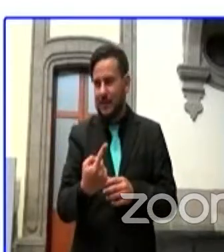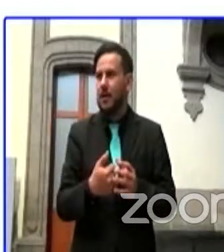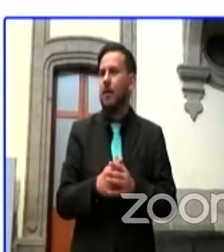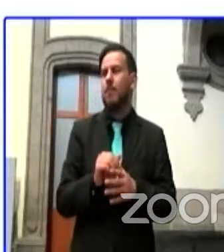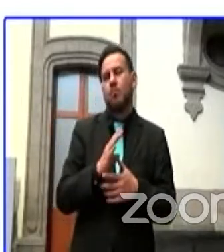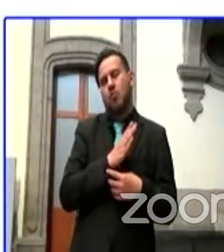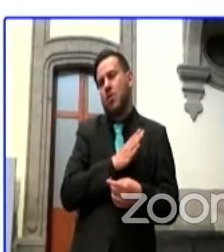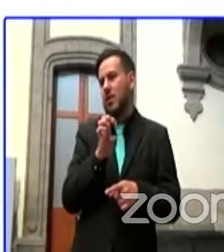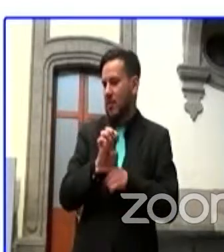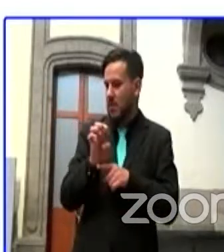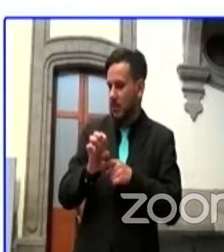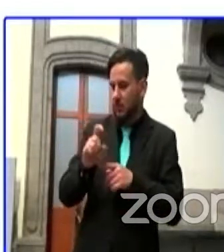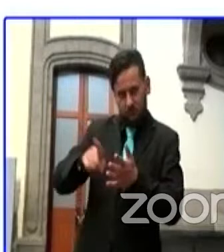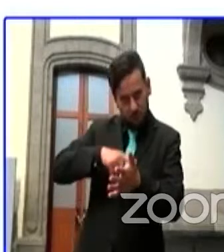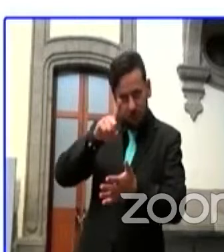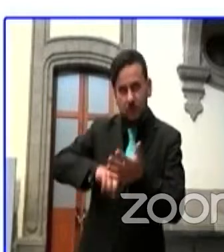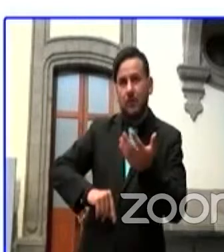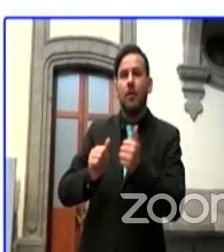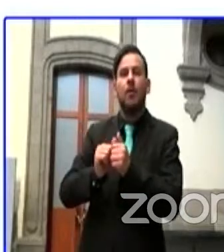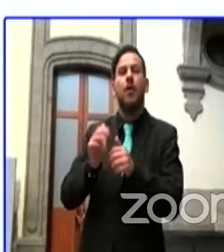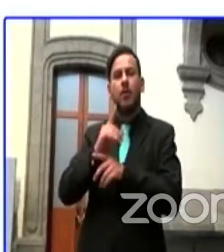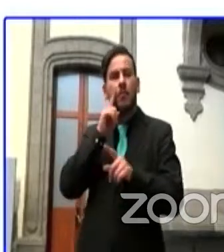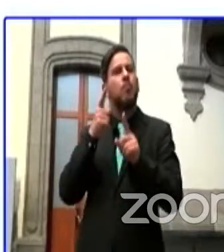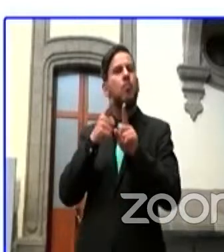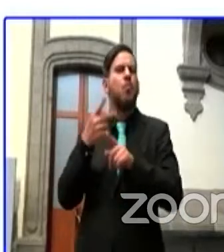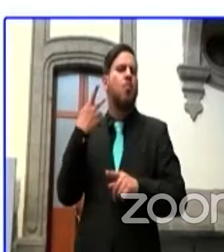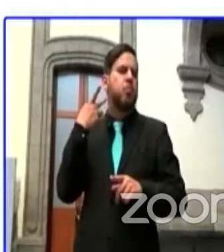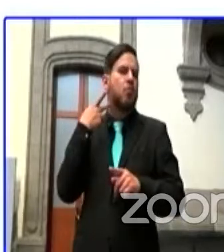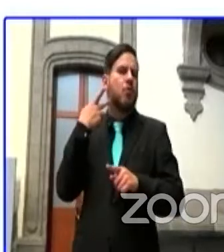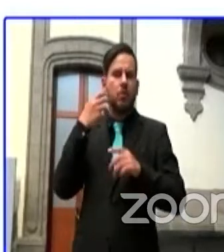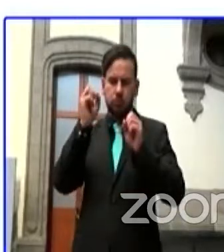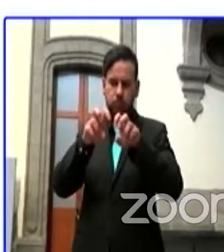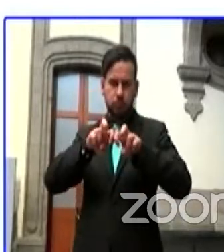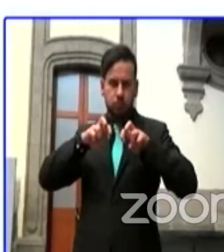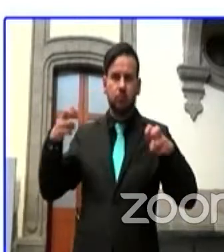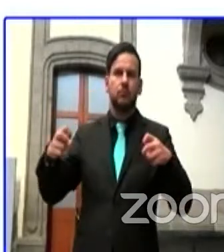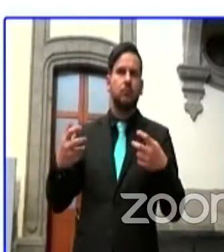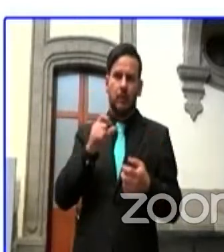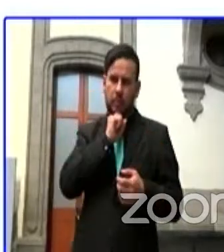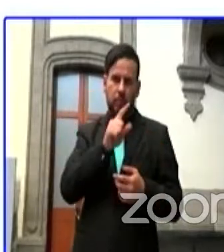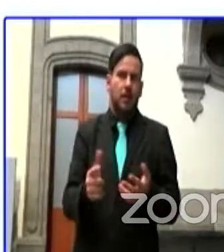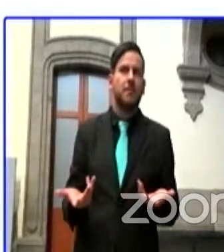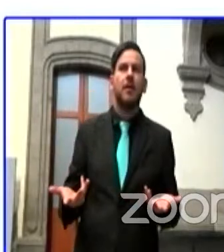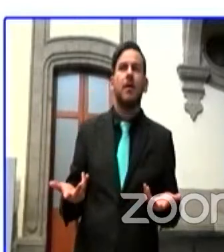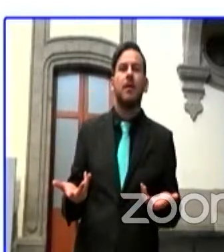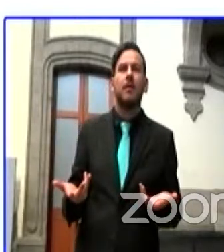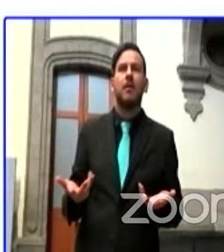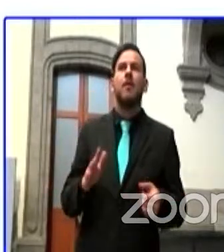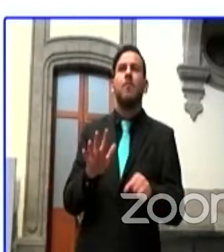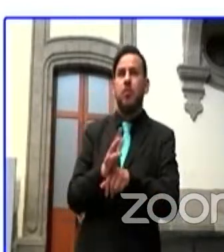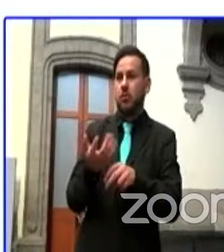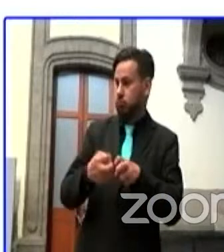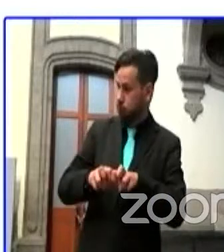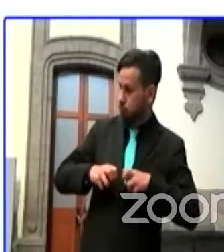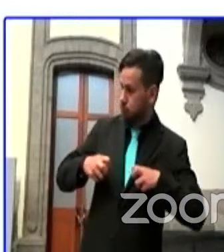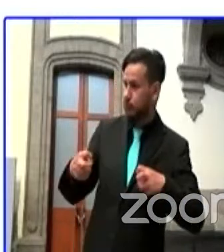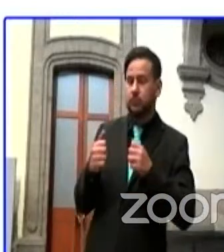entonces también cancelemos el protocolo político, porque también los funcionarios y